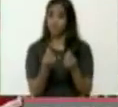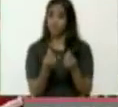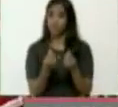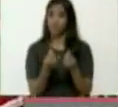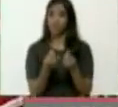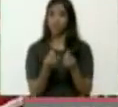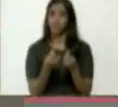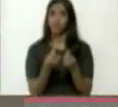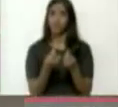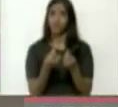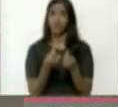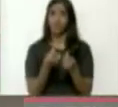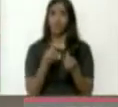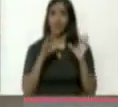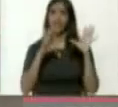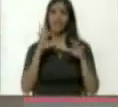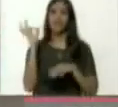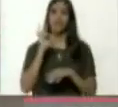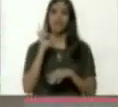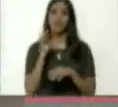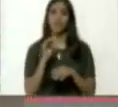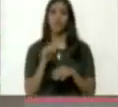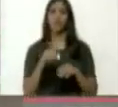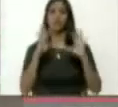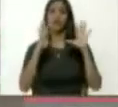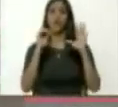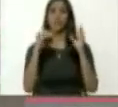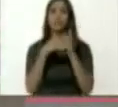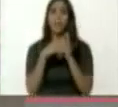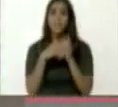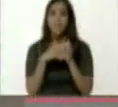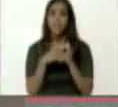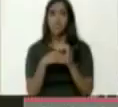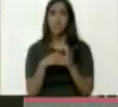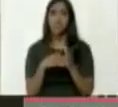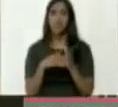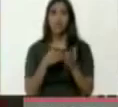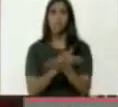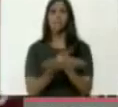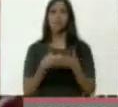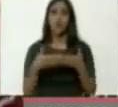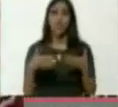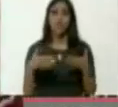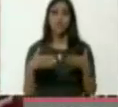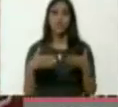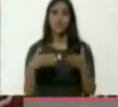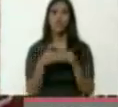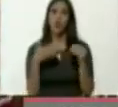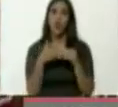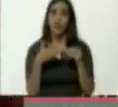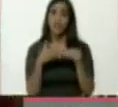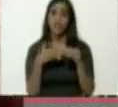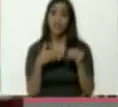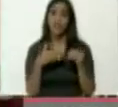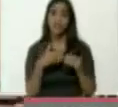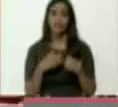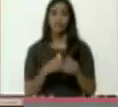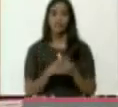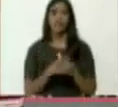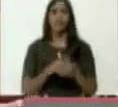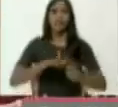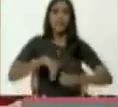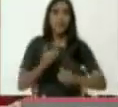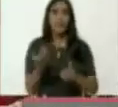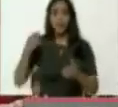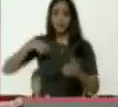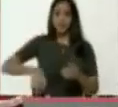Al 10% son 90 mil. Del 10% del pago de los intereses son 90 millones de dólares que se pueden caletar